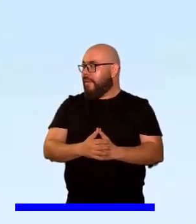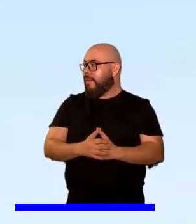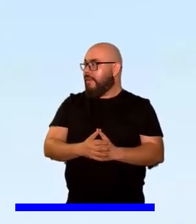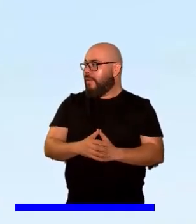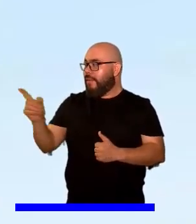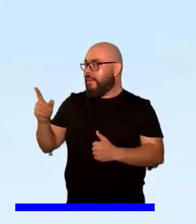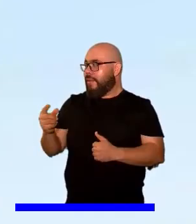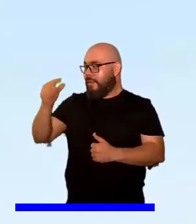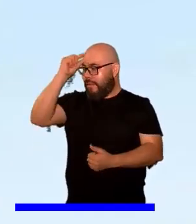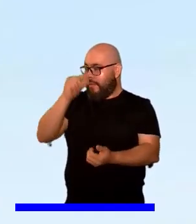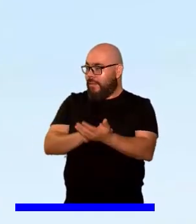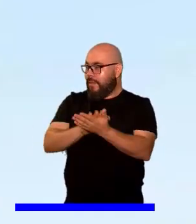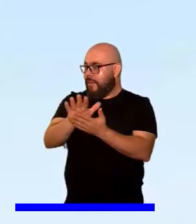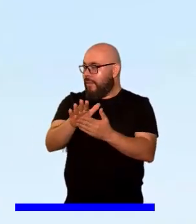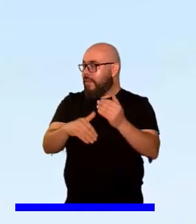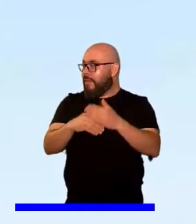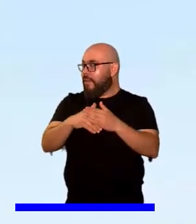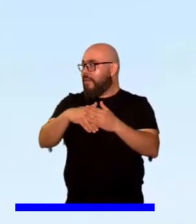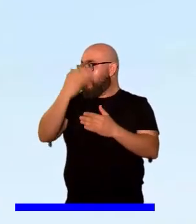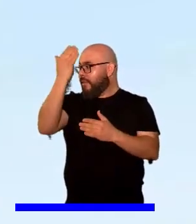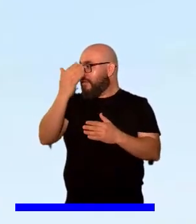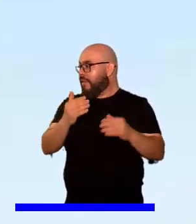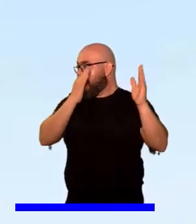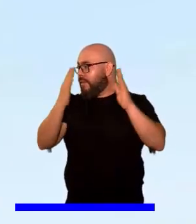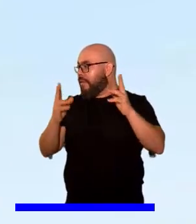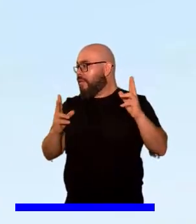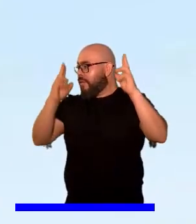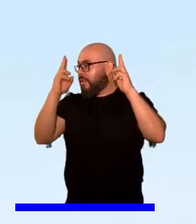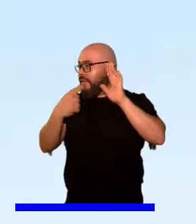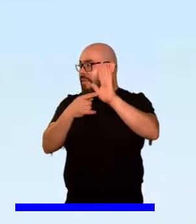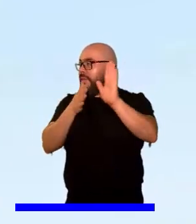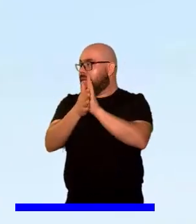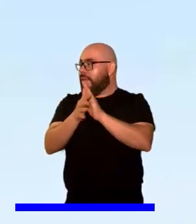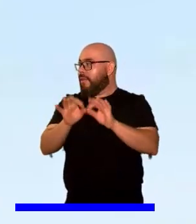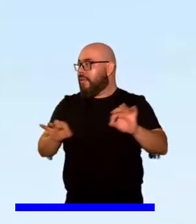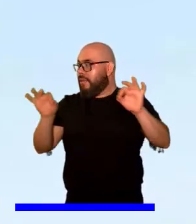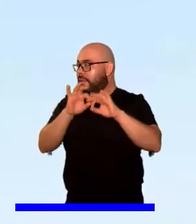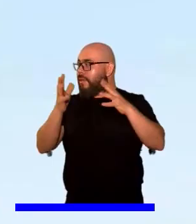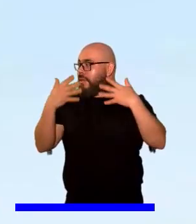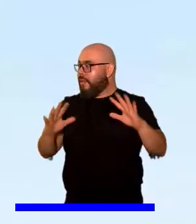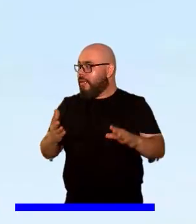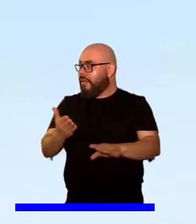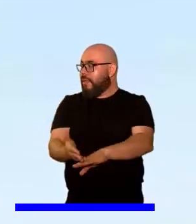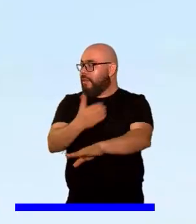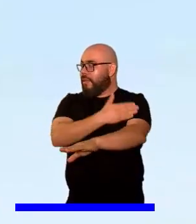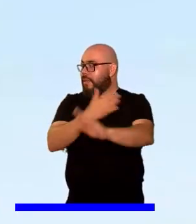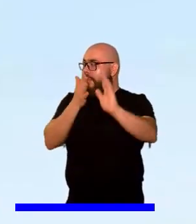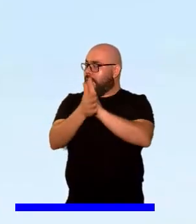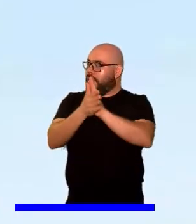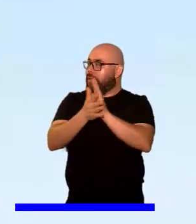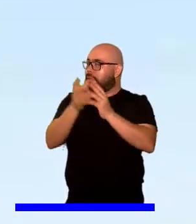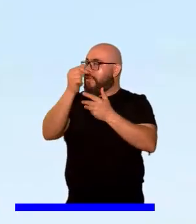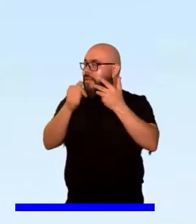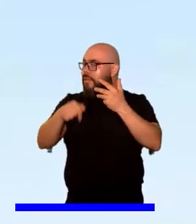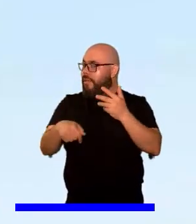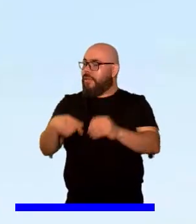dice inteligencia artificial, pero empezando, hay algo importante que hay que aclarar, que seguramente ya se los han dicho en estas